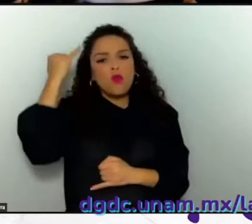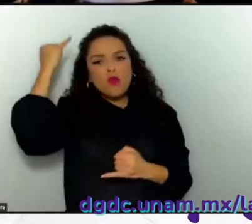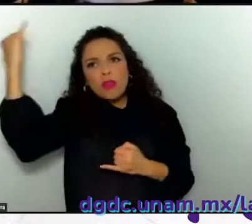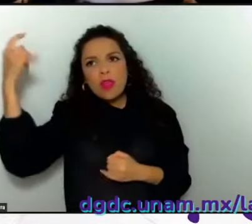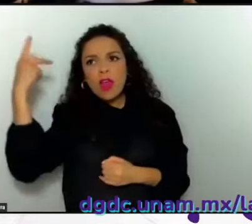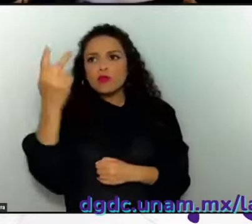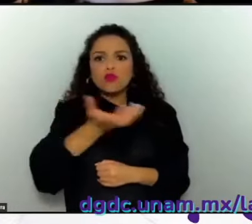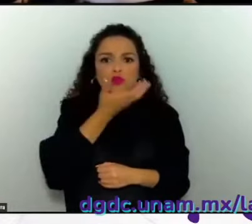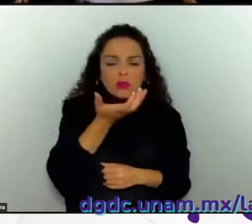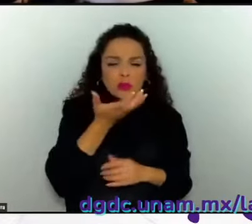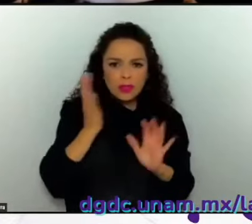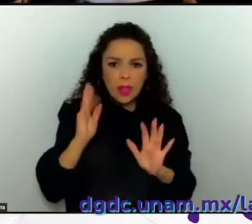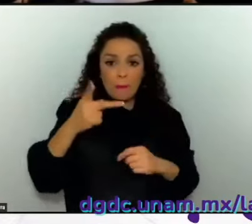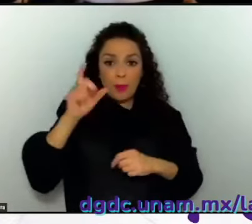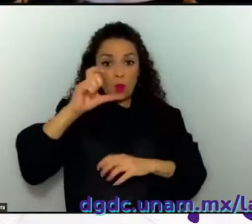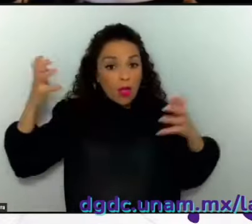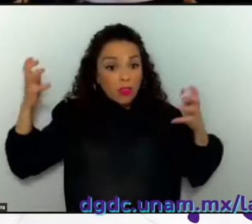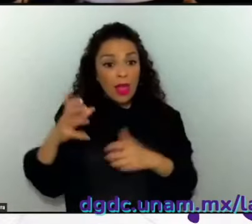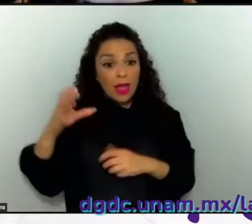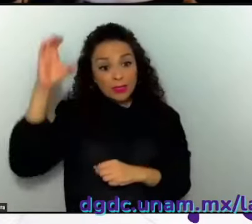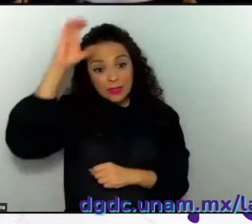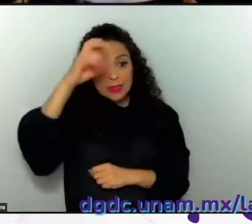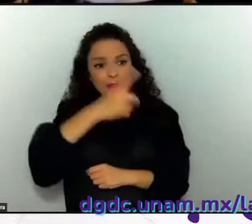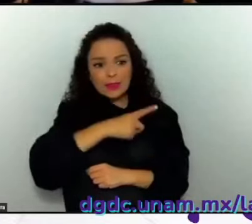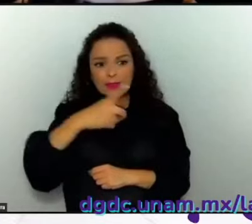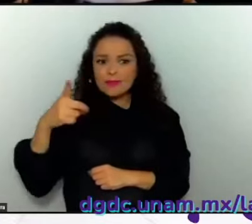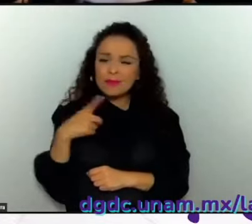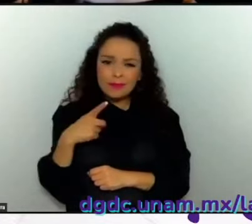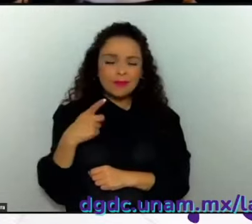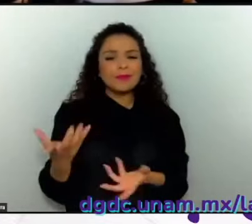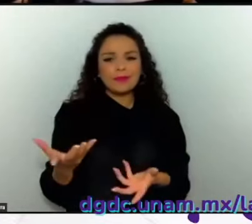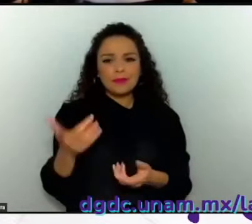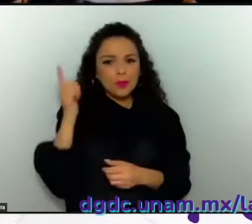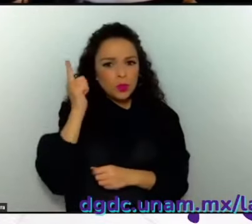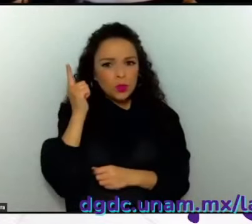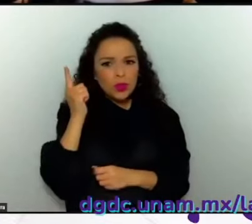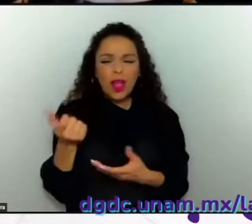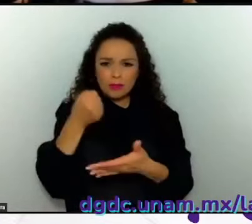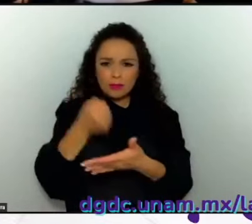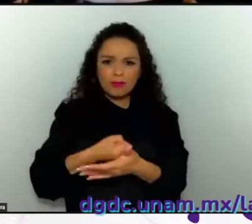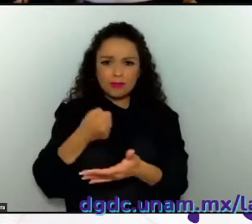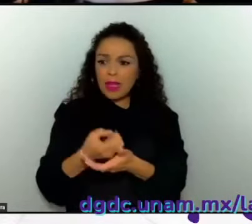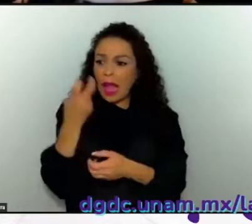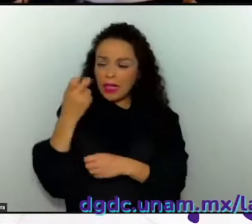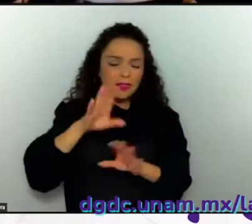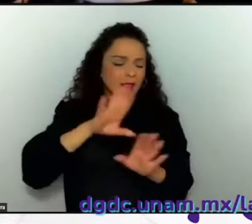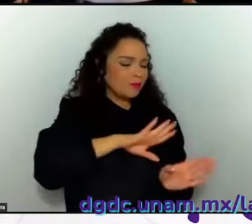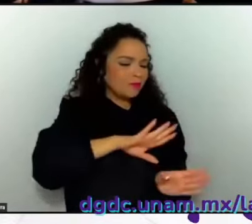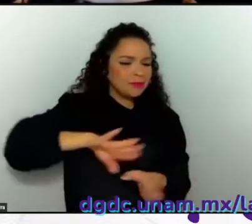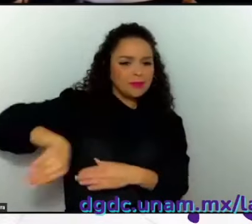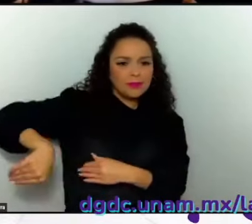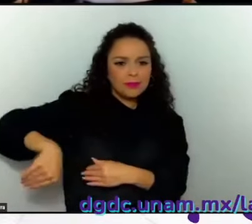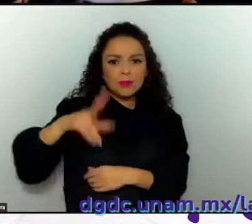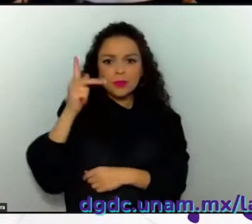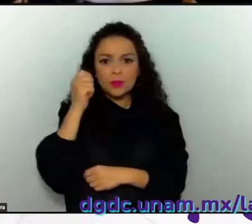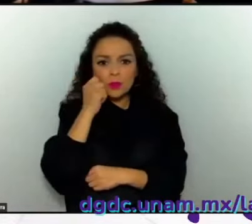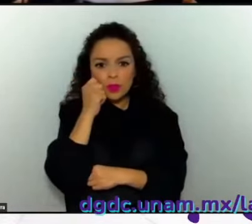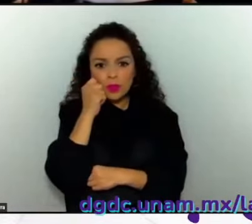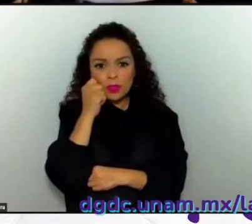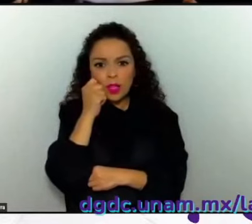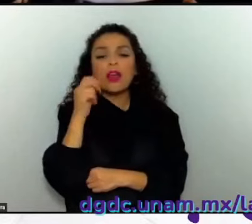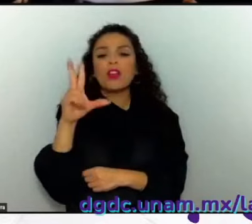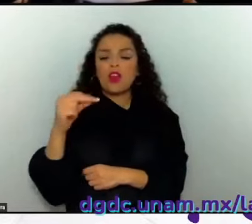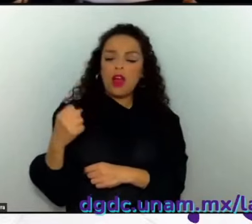mundo, pero cuando hacemos ciencia tenemos que tratar en la medida de lo posible abstraer eso y tratar de no imponer